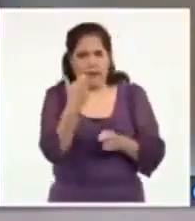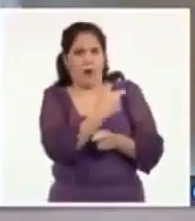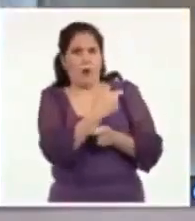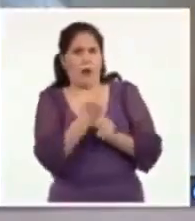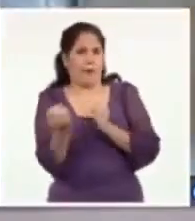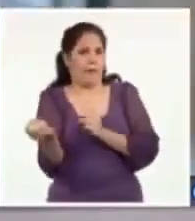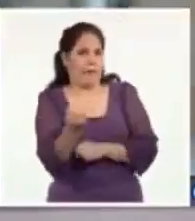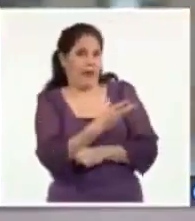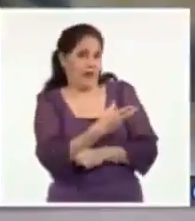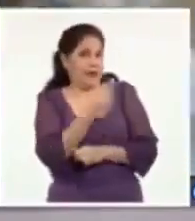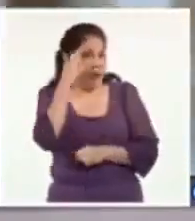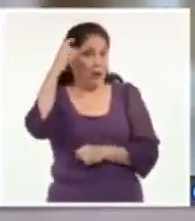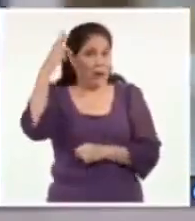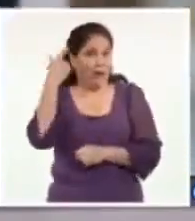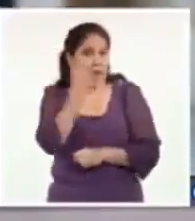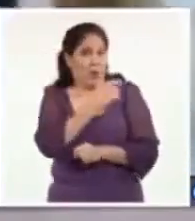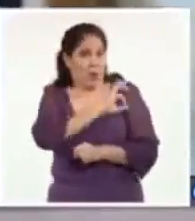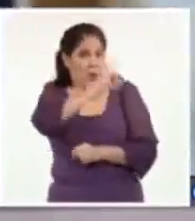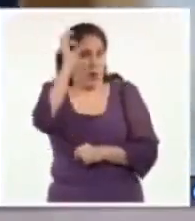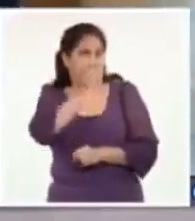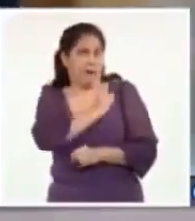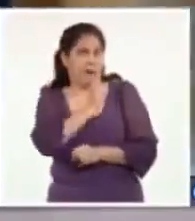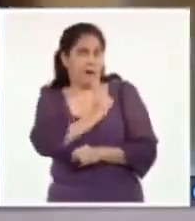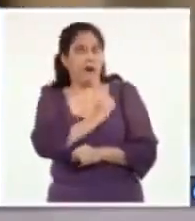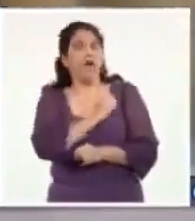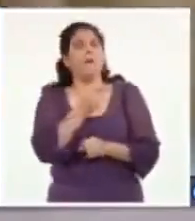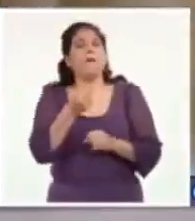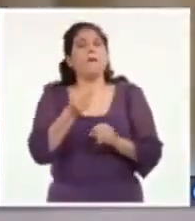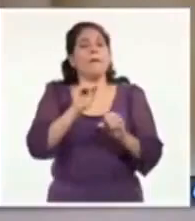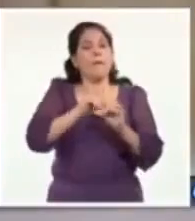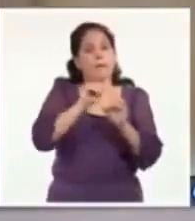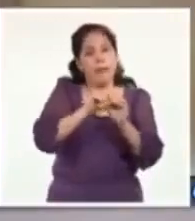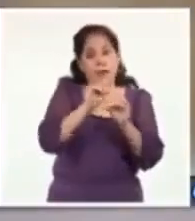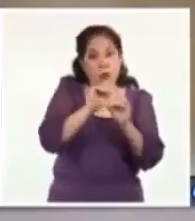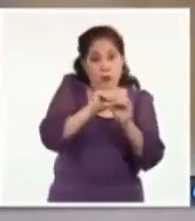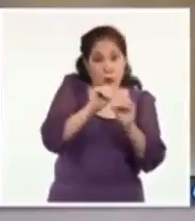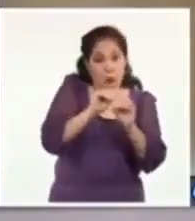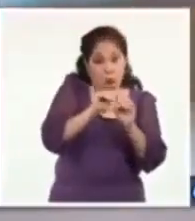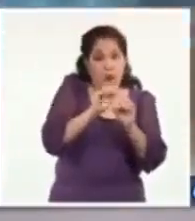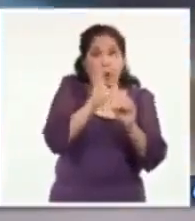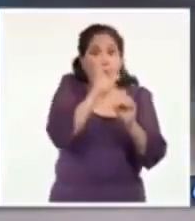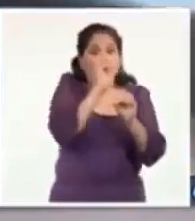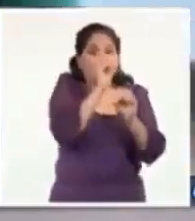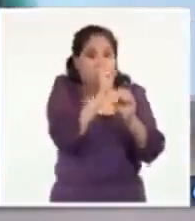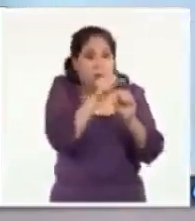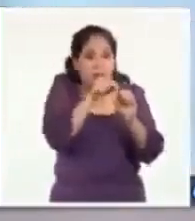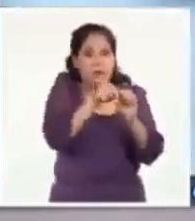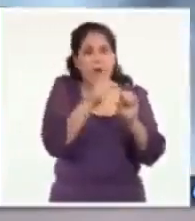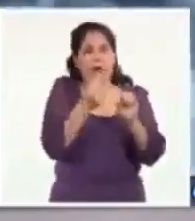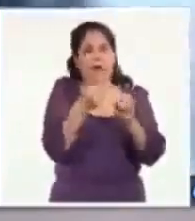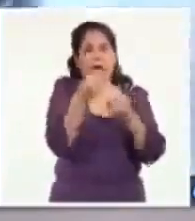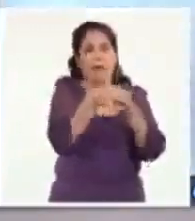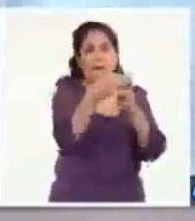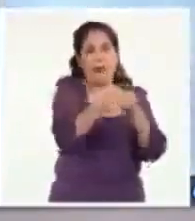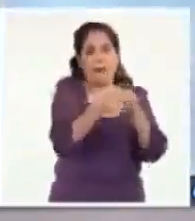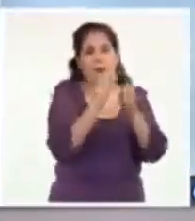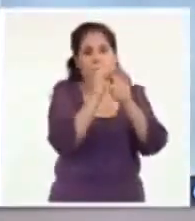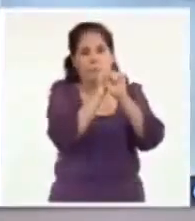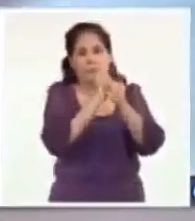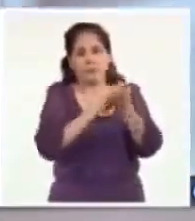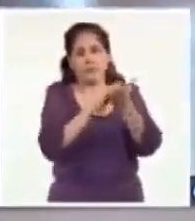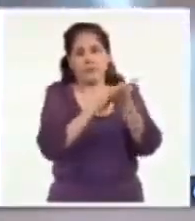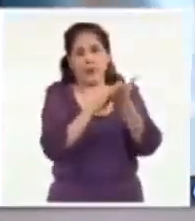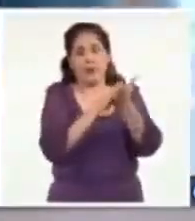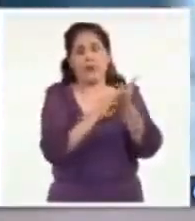él que era un anti vacuna la existencia de un presupuesto secreto que así se le ha dado en Llamar a un mecanismo de financiación anónima para